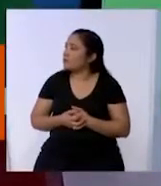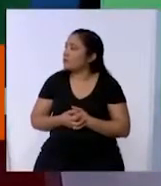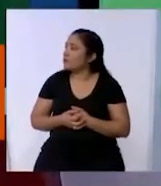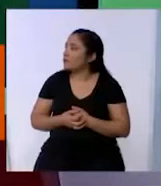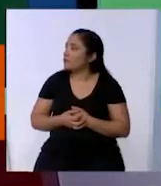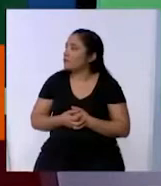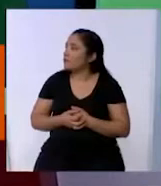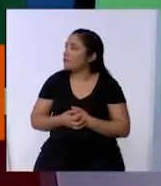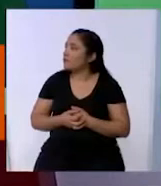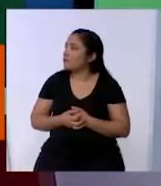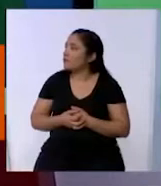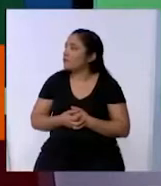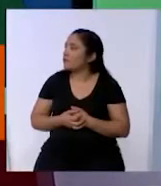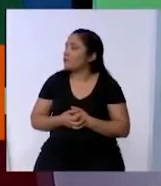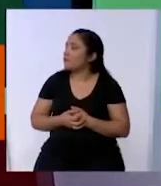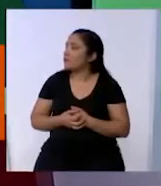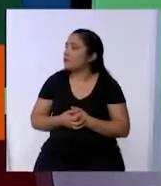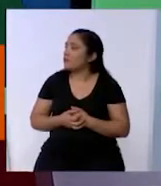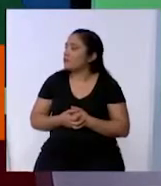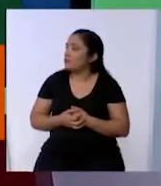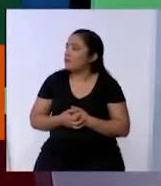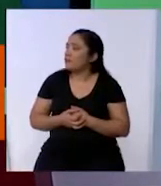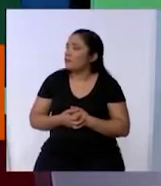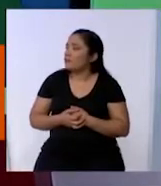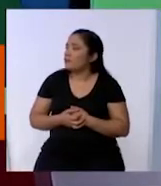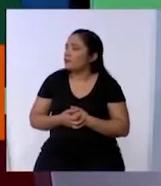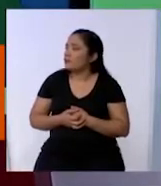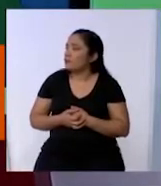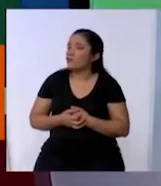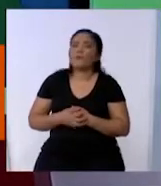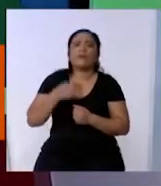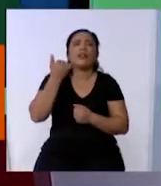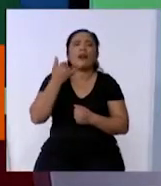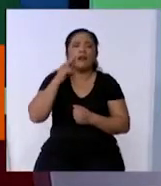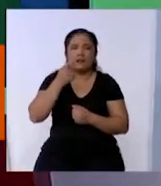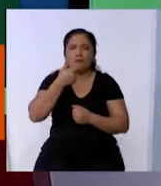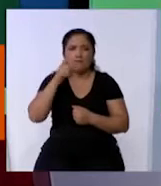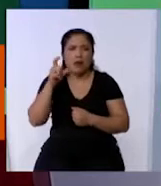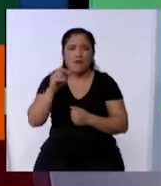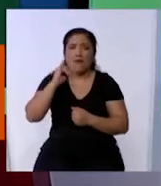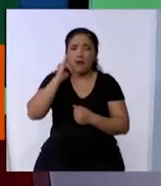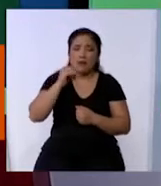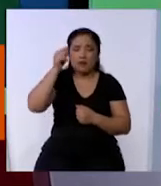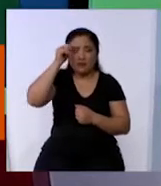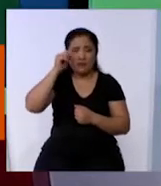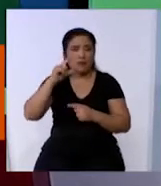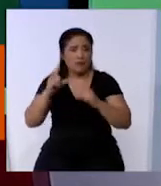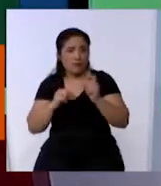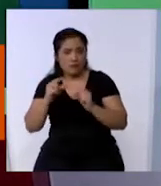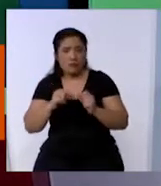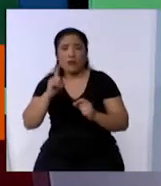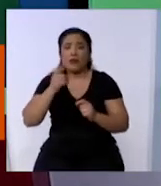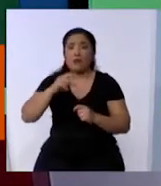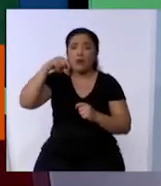T, donde Q representa la carga eléctrica y T significa el tiempo. Y tenemos también la ecuación R, que es V sobre